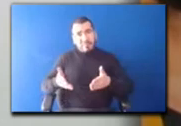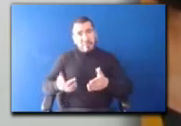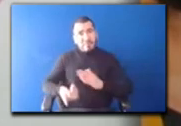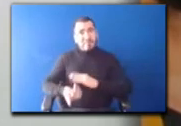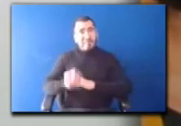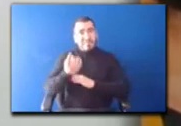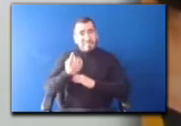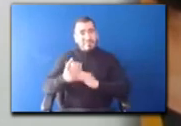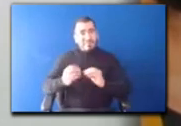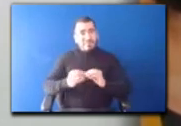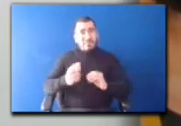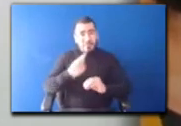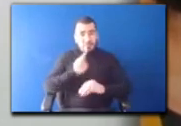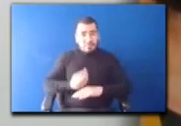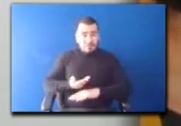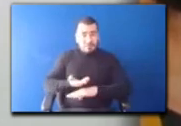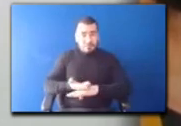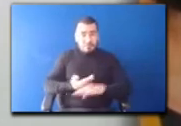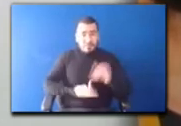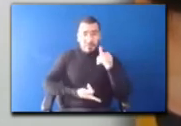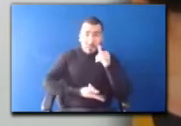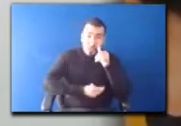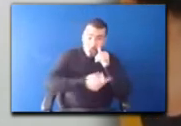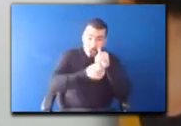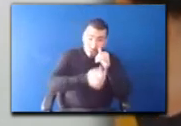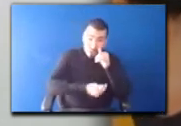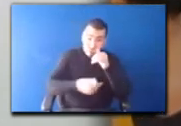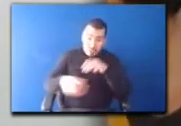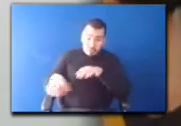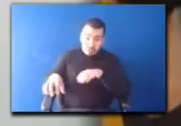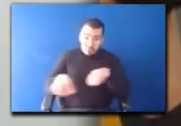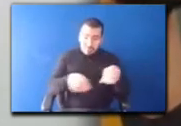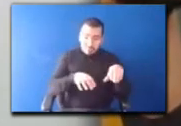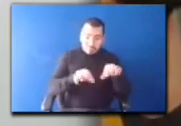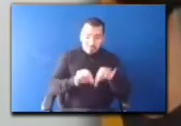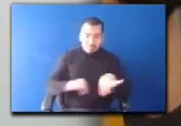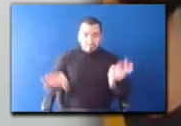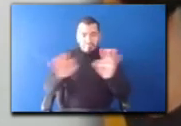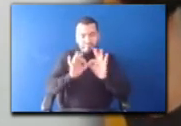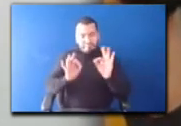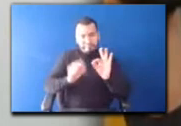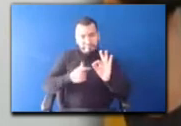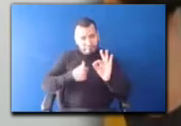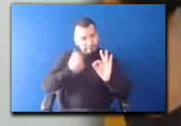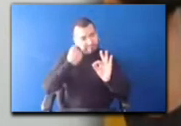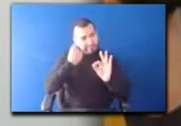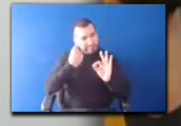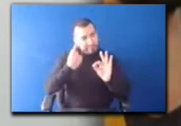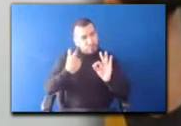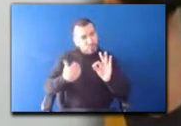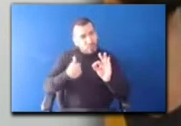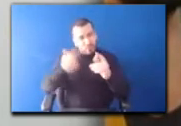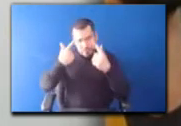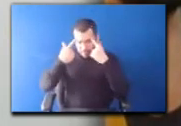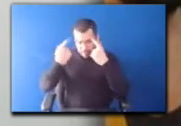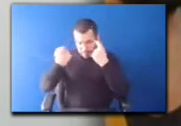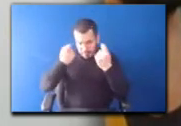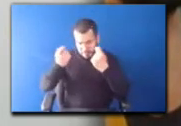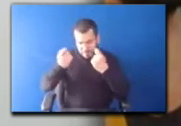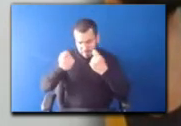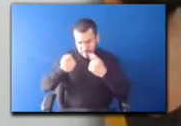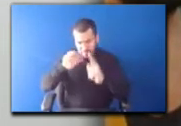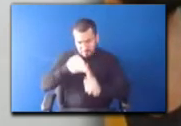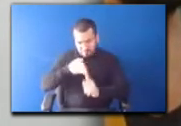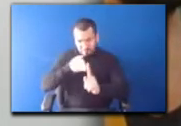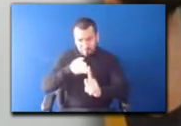planteando desde el punto de vista de economía del comportamiento es fundamental para entender cómo yo creo una nueva estrategia de aproximación a los